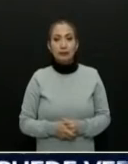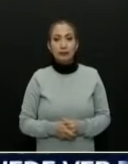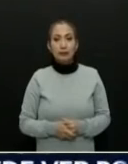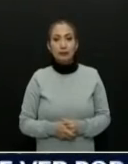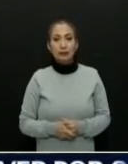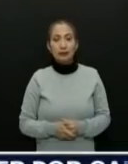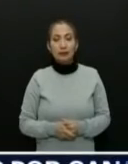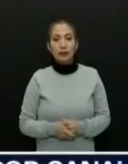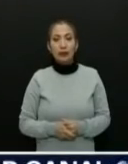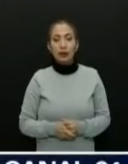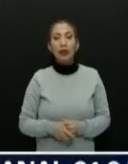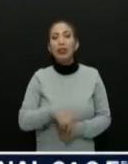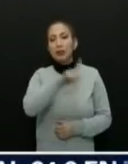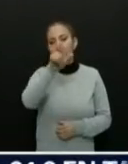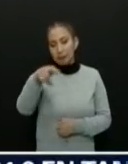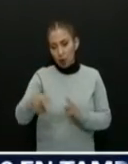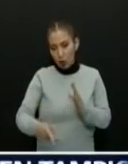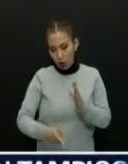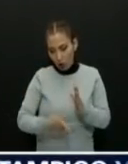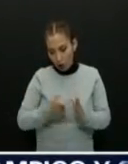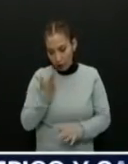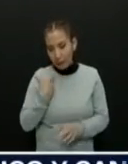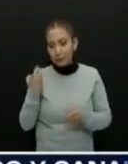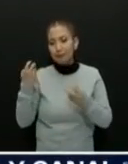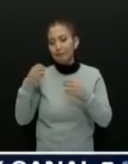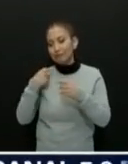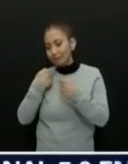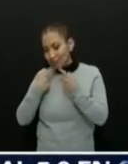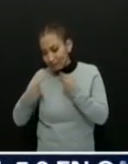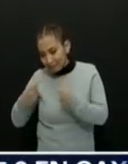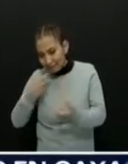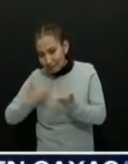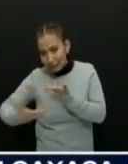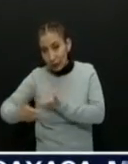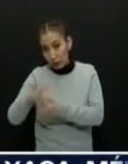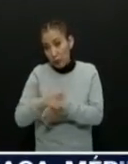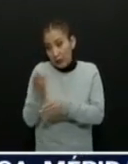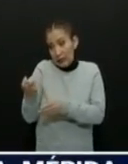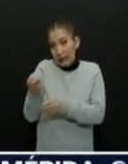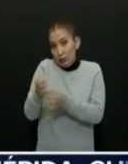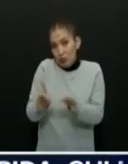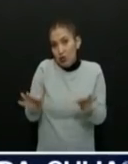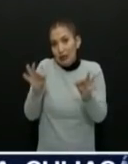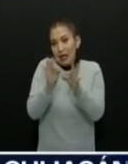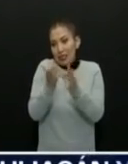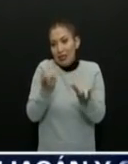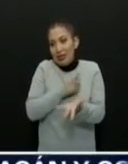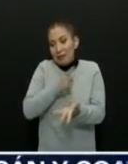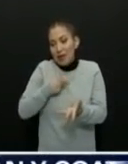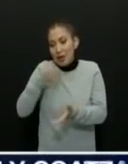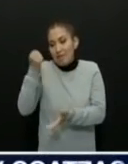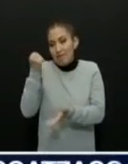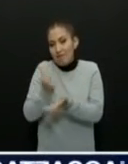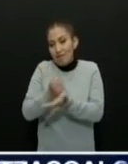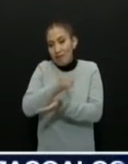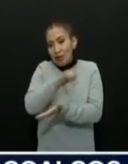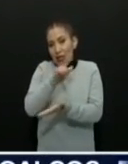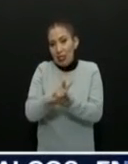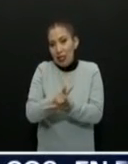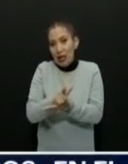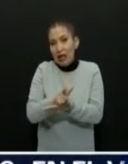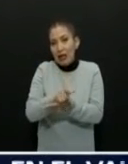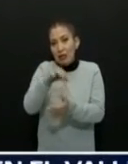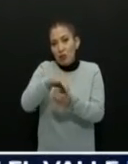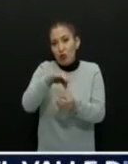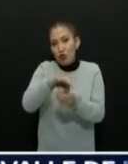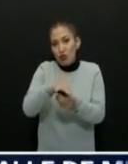Se reanuda la negociación porque era importante, además se tenía que aprobar una ley